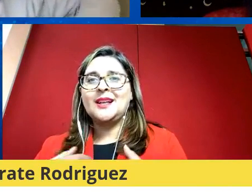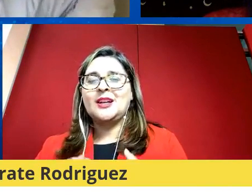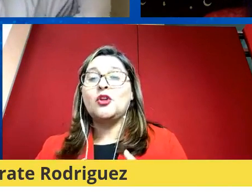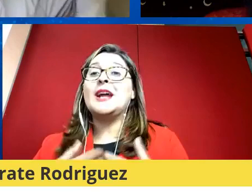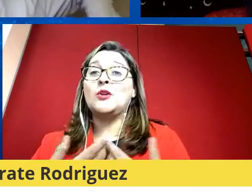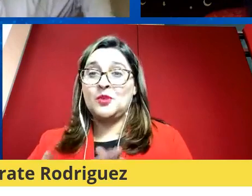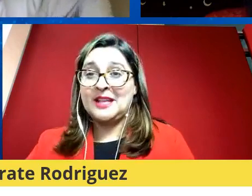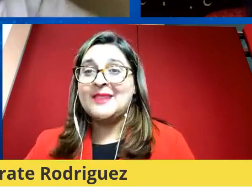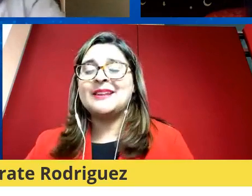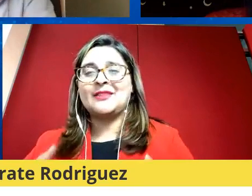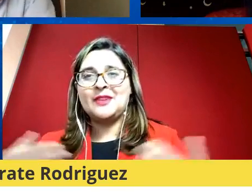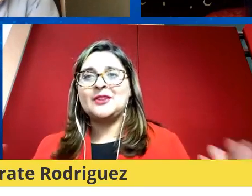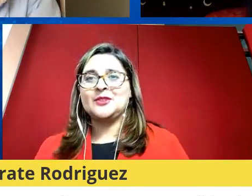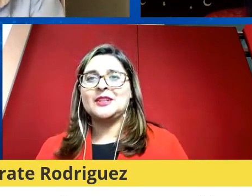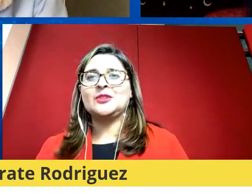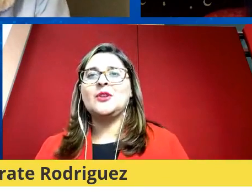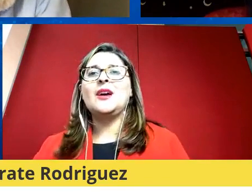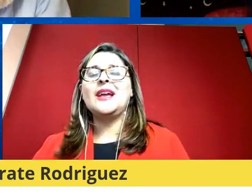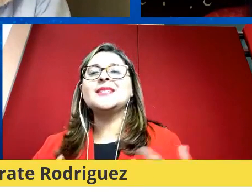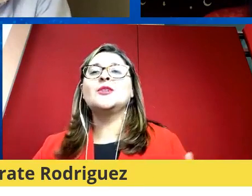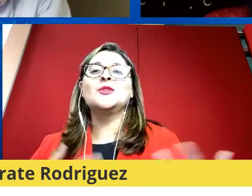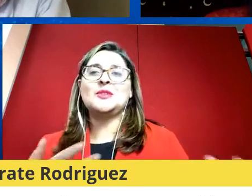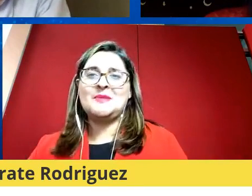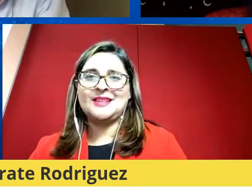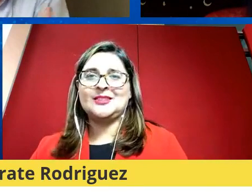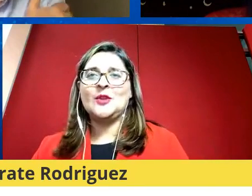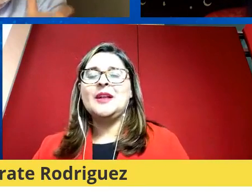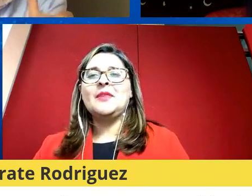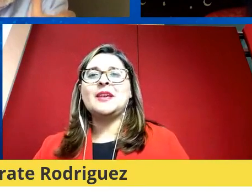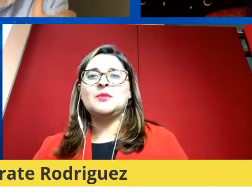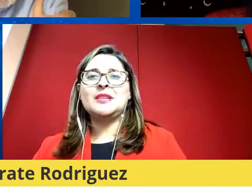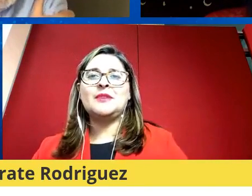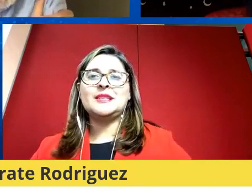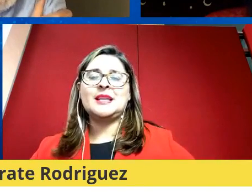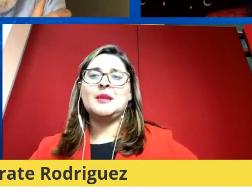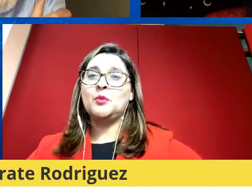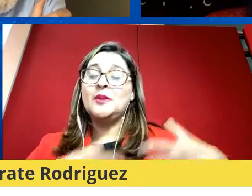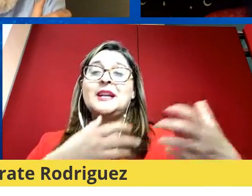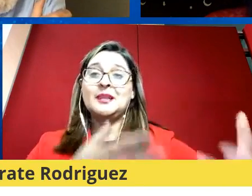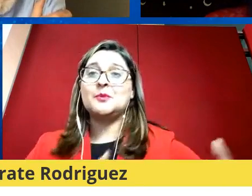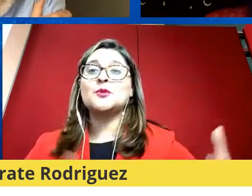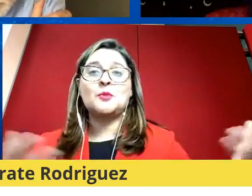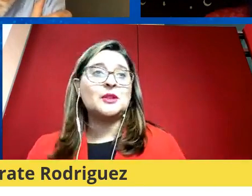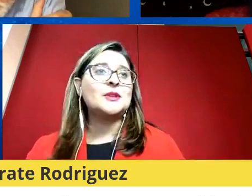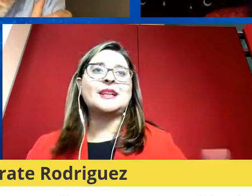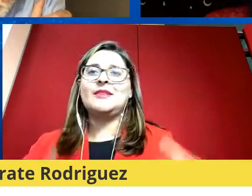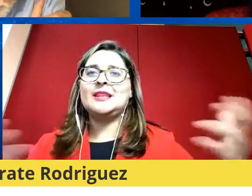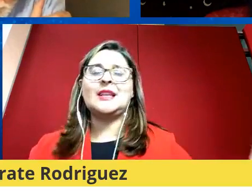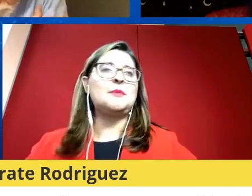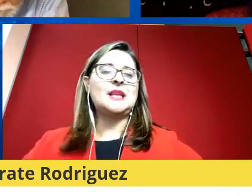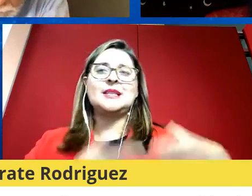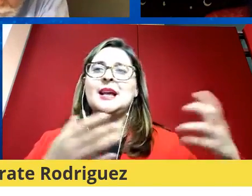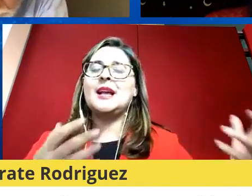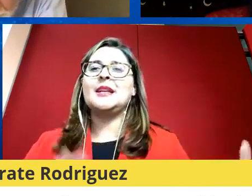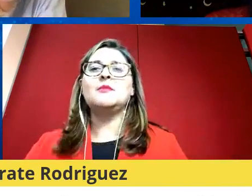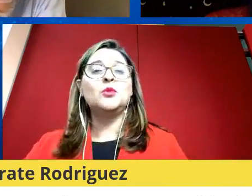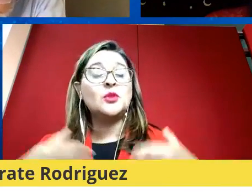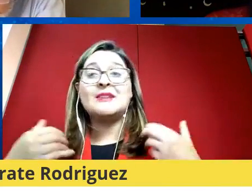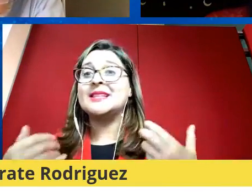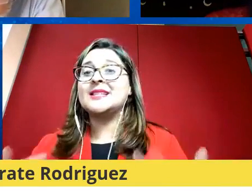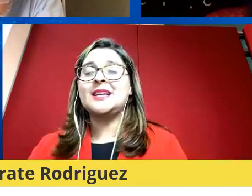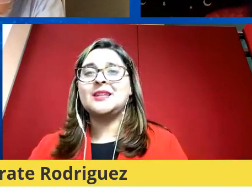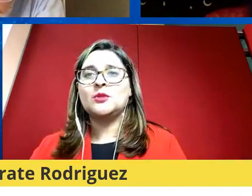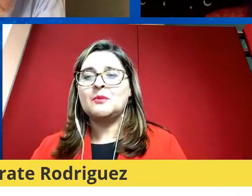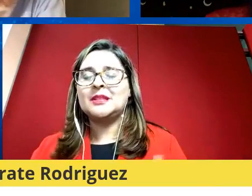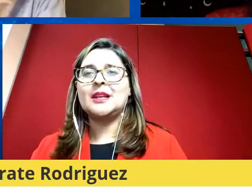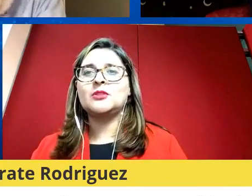compartir con la comunidad, me refiero, ¿cierto? Ese conocimiento de que muchas veces el publicar, por supuesto, en revistas especializadas en el mundo,